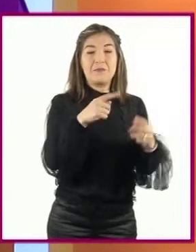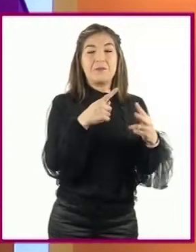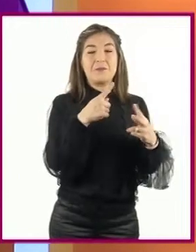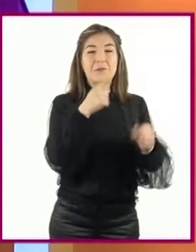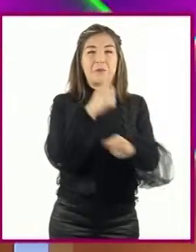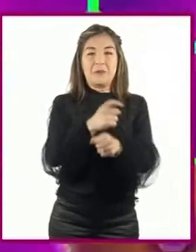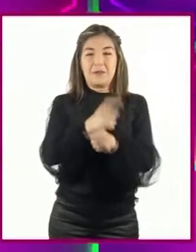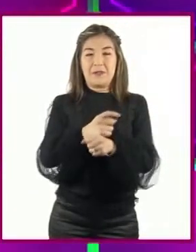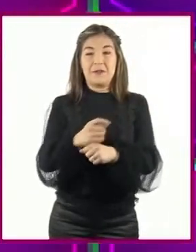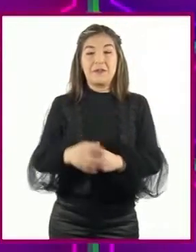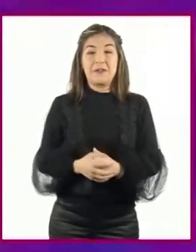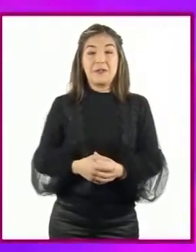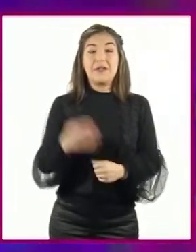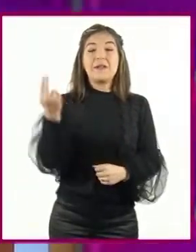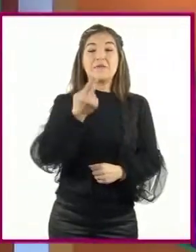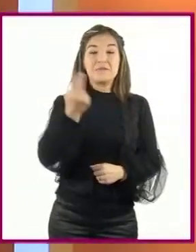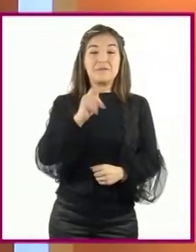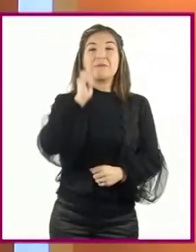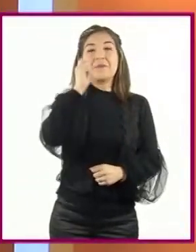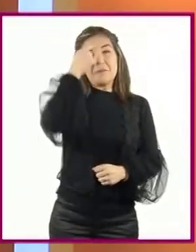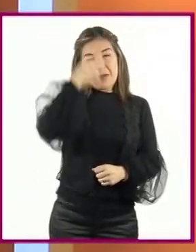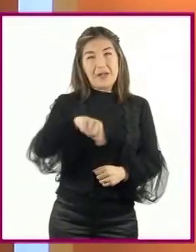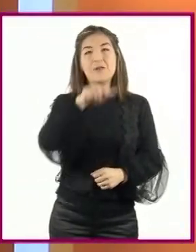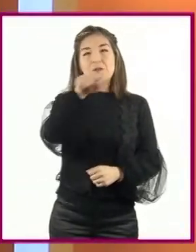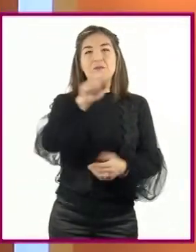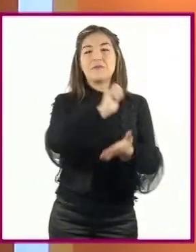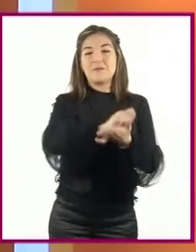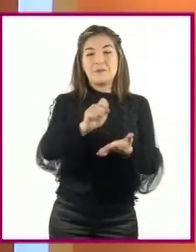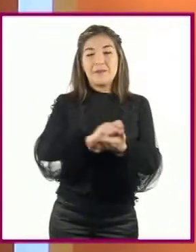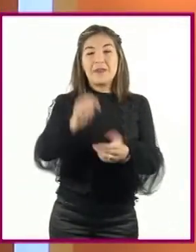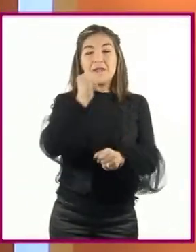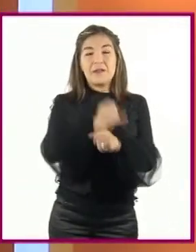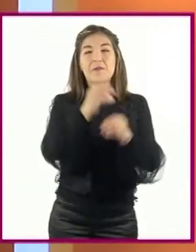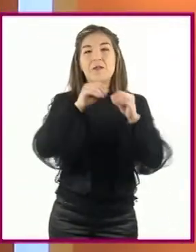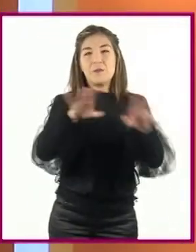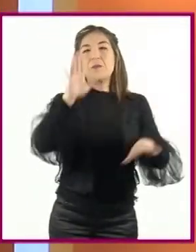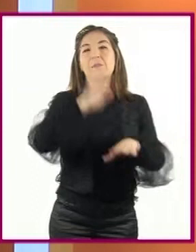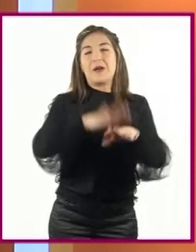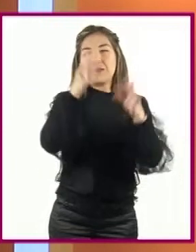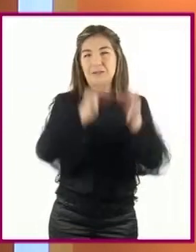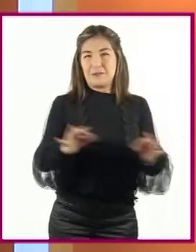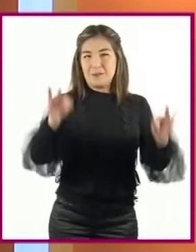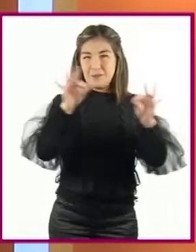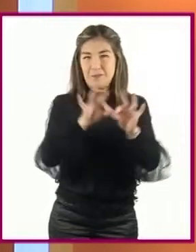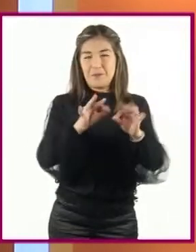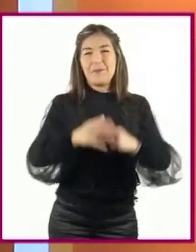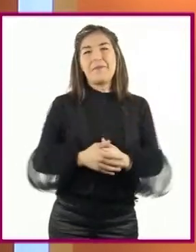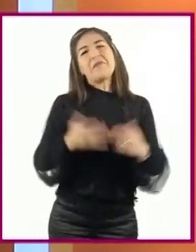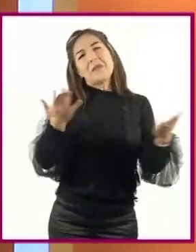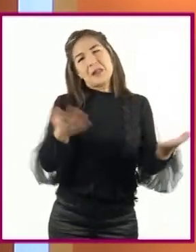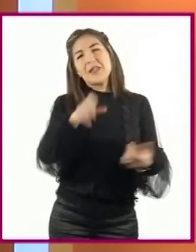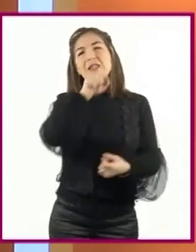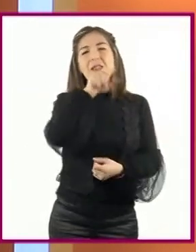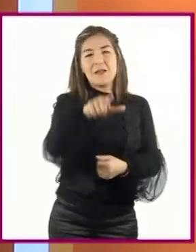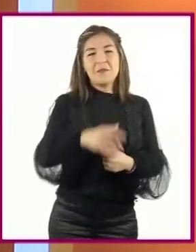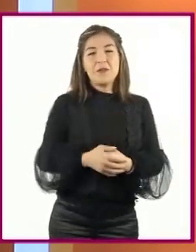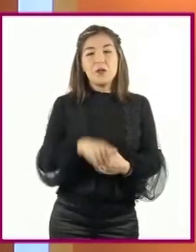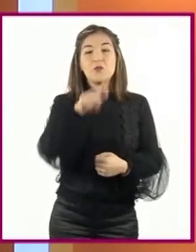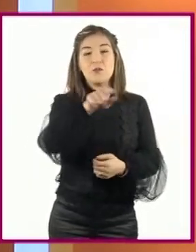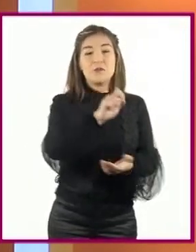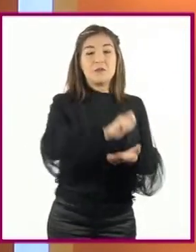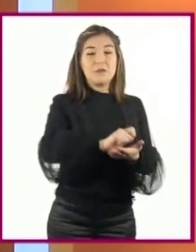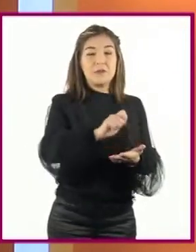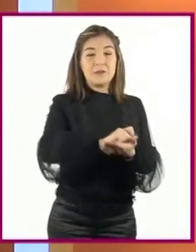grado, y lo que necesiten para tomar nota de la información más relevante, o en su caso, escribir las